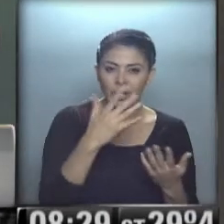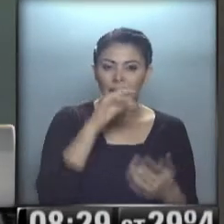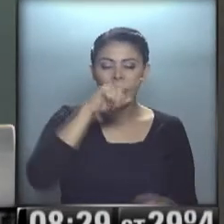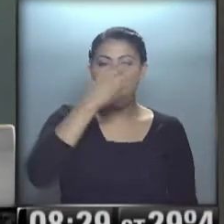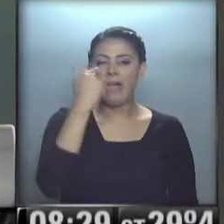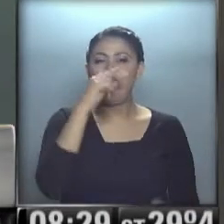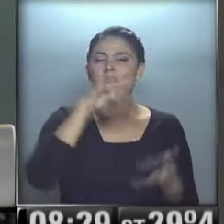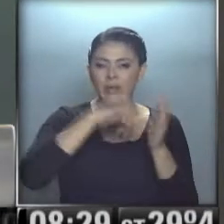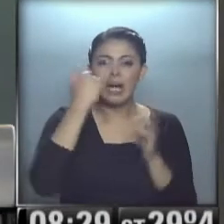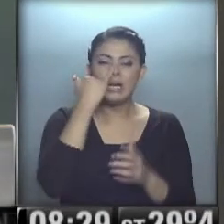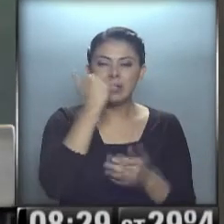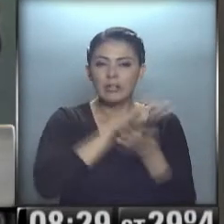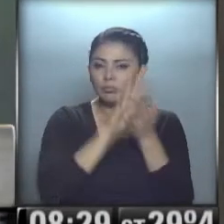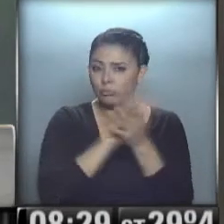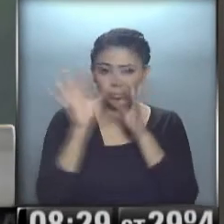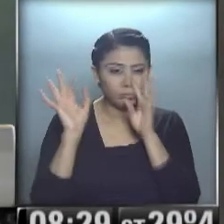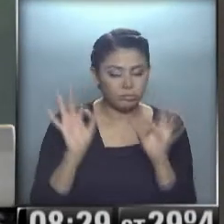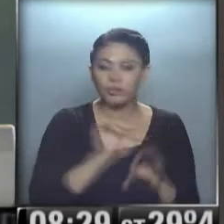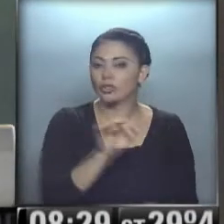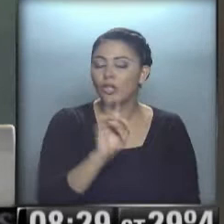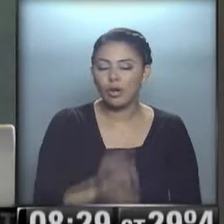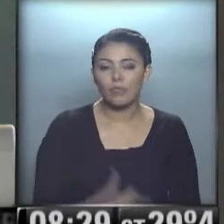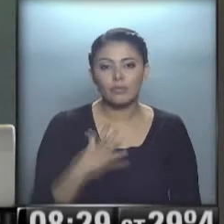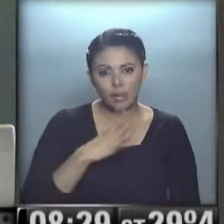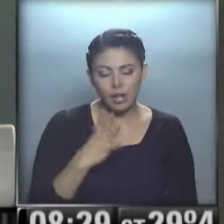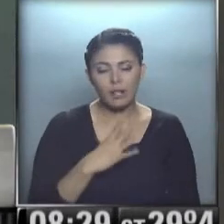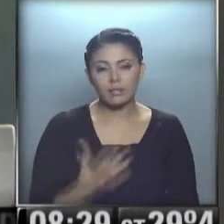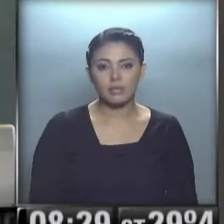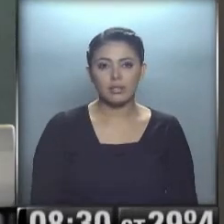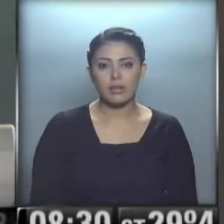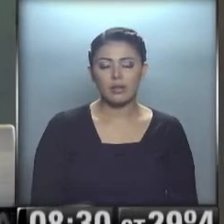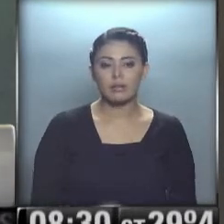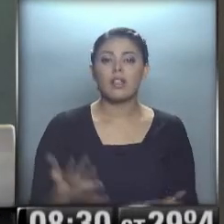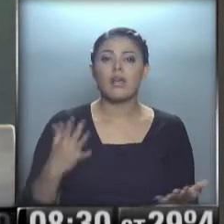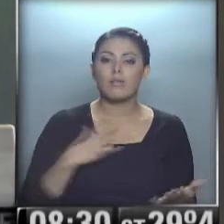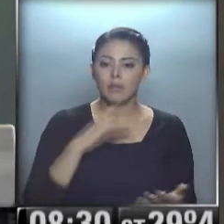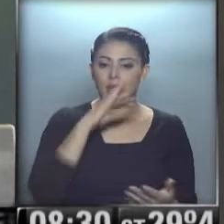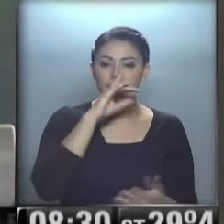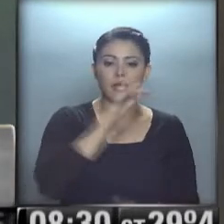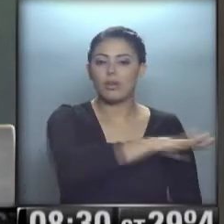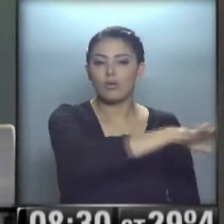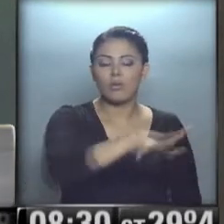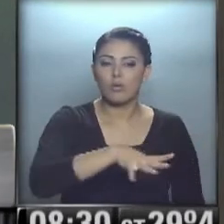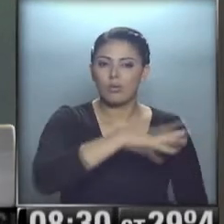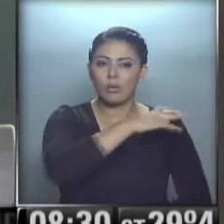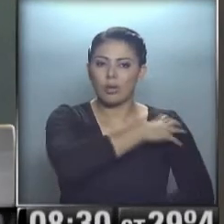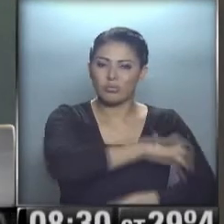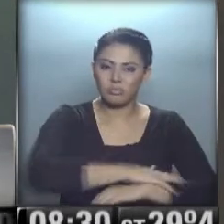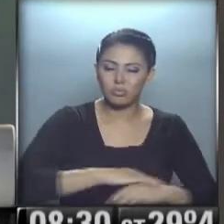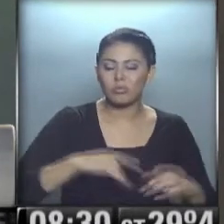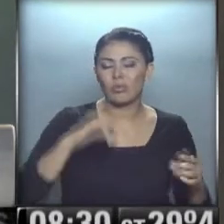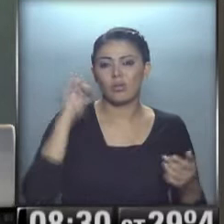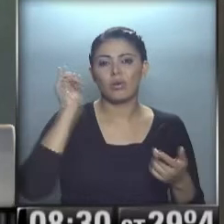quiere decir que se hayan resuelto todos los problemas, ni mucho menos, porque aún quedan naturalmente asentamientos de carácter irregular o